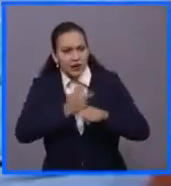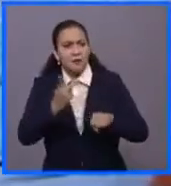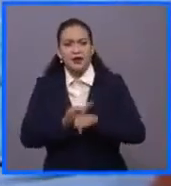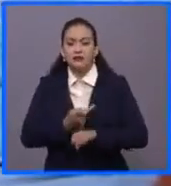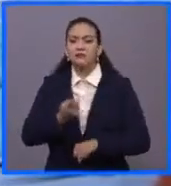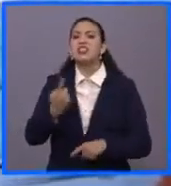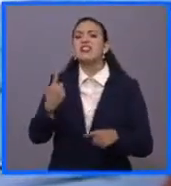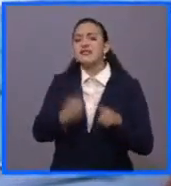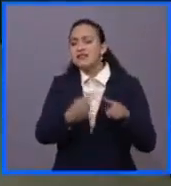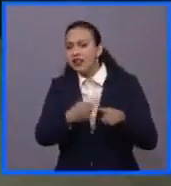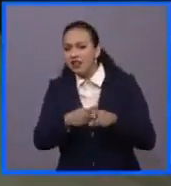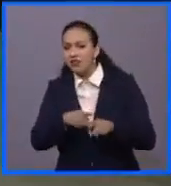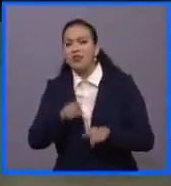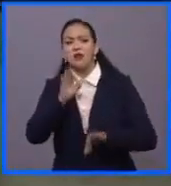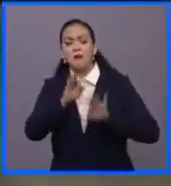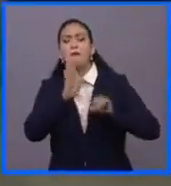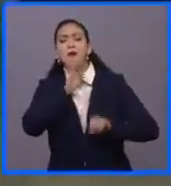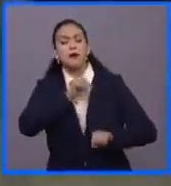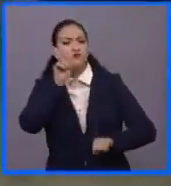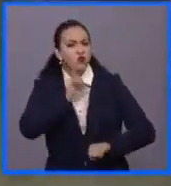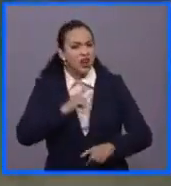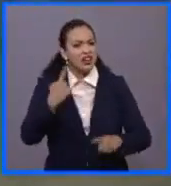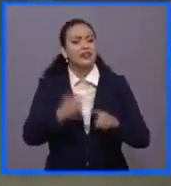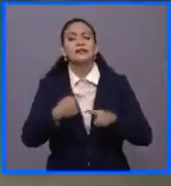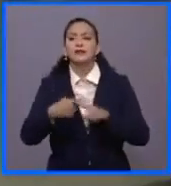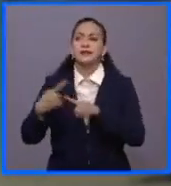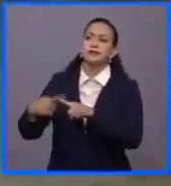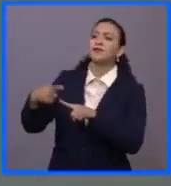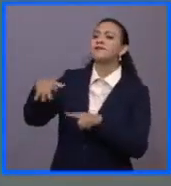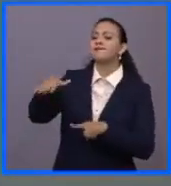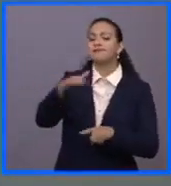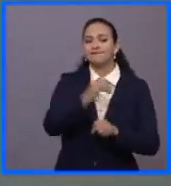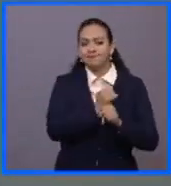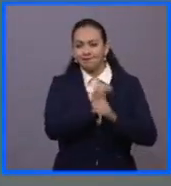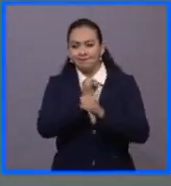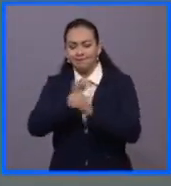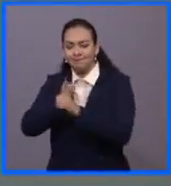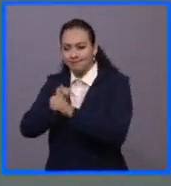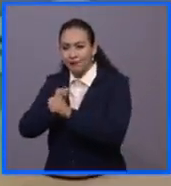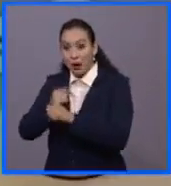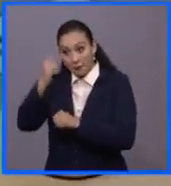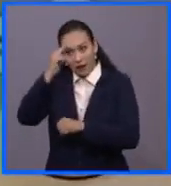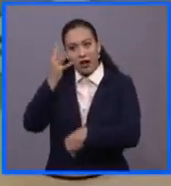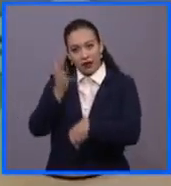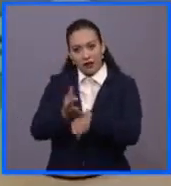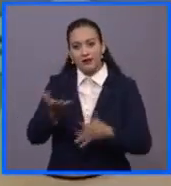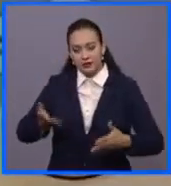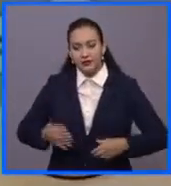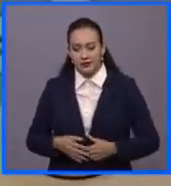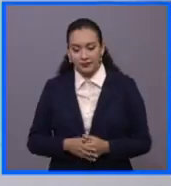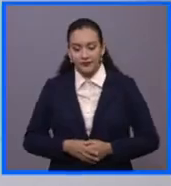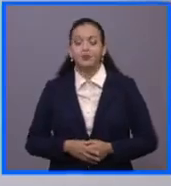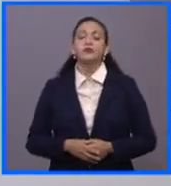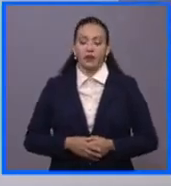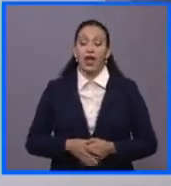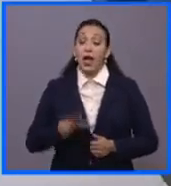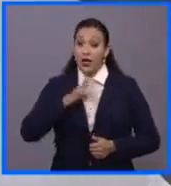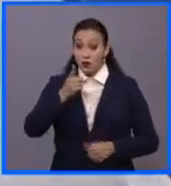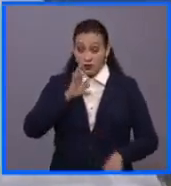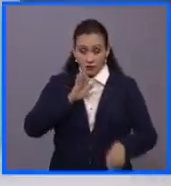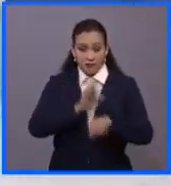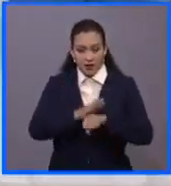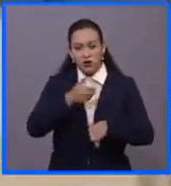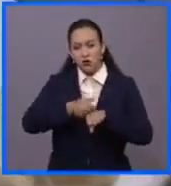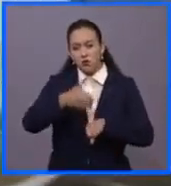con lo establecido por la Suprema Corte, señaló la Unidad General de Conocimiento Científico y Derechos Humanos. En el amparo en